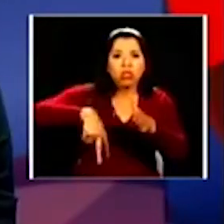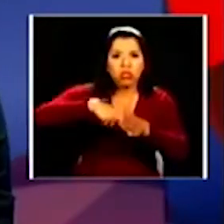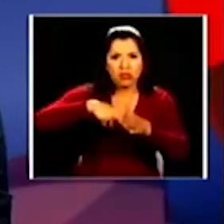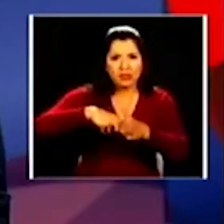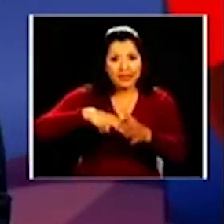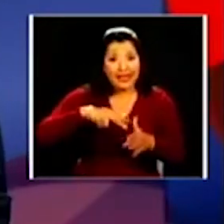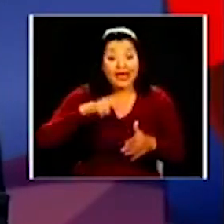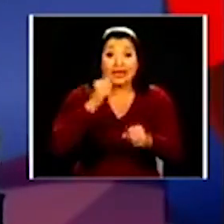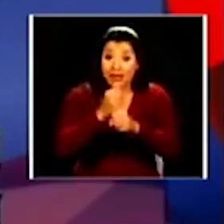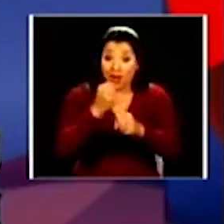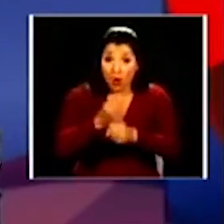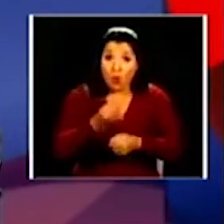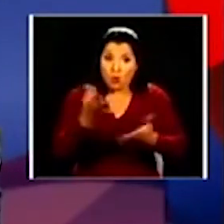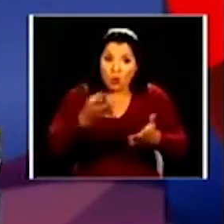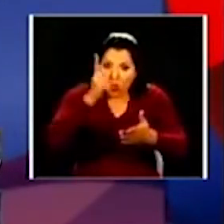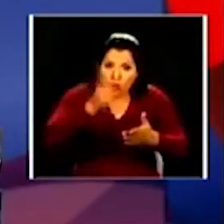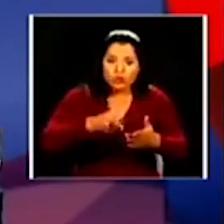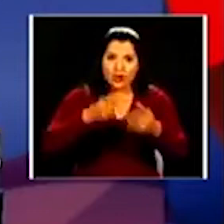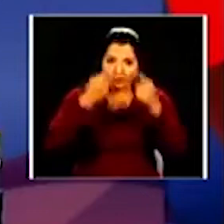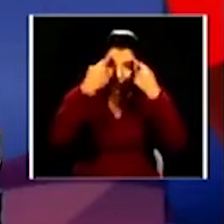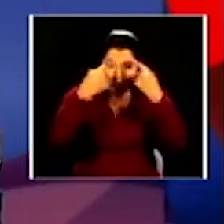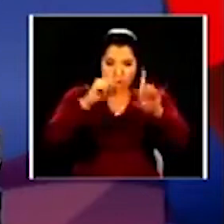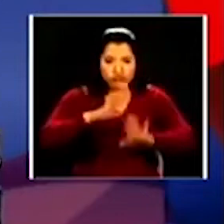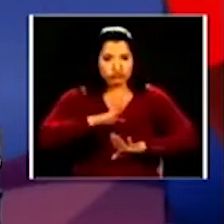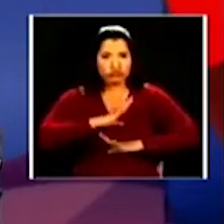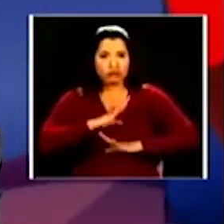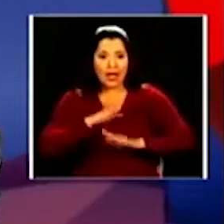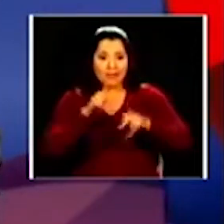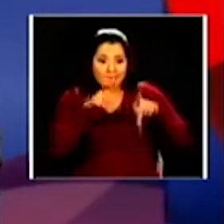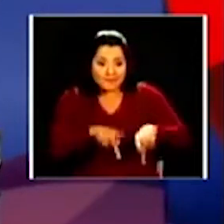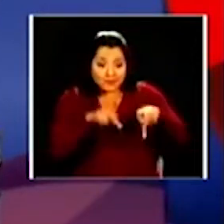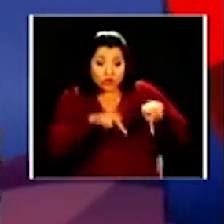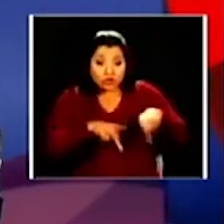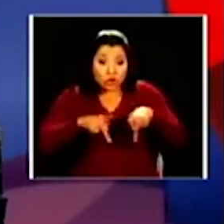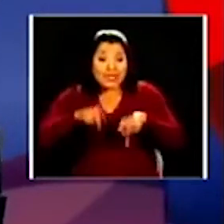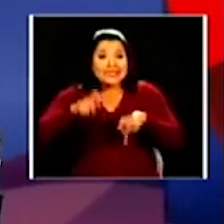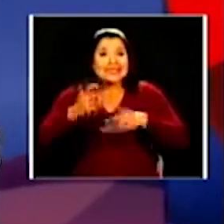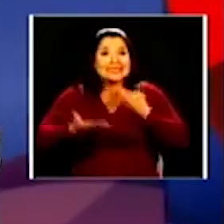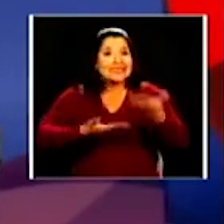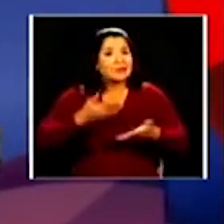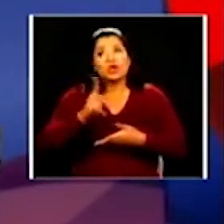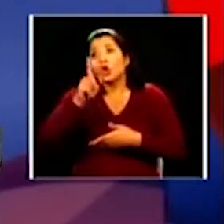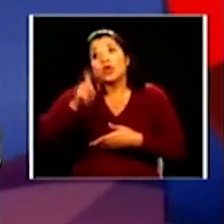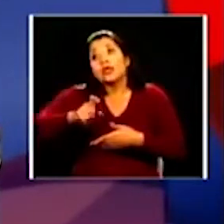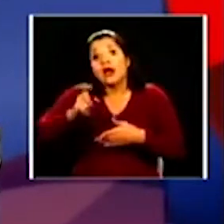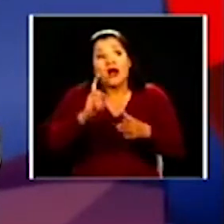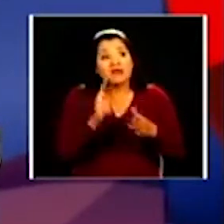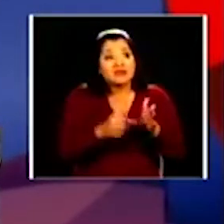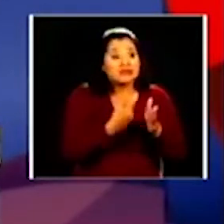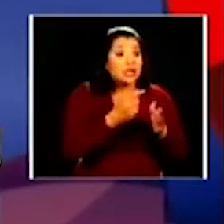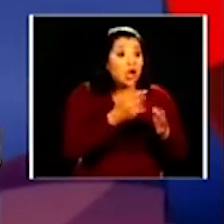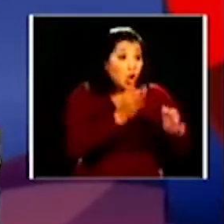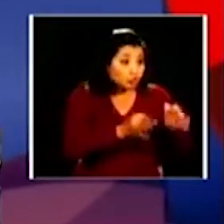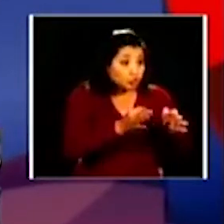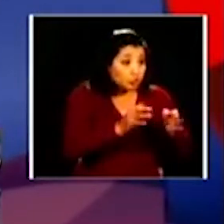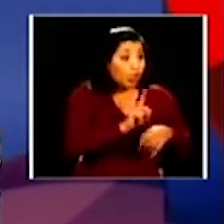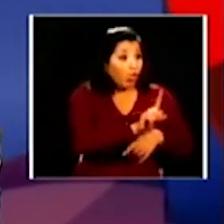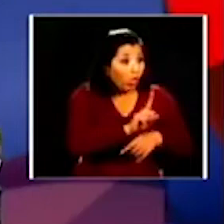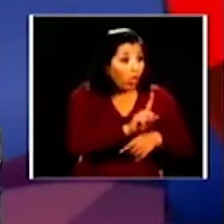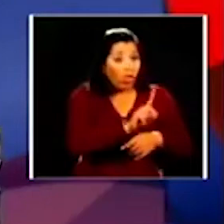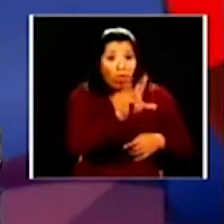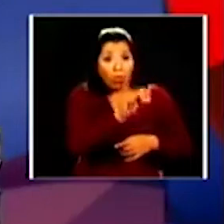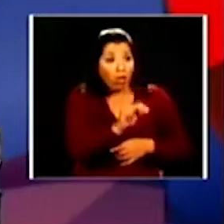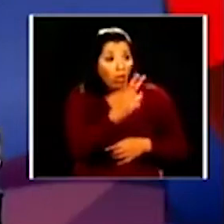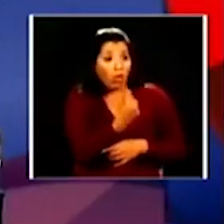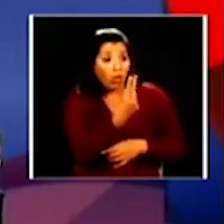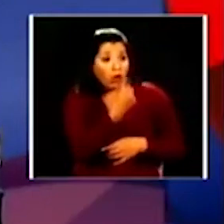a los niveles de los ciudadanos que requieren de esos servicios y que no tengan que recurrir a esto para poder avanzar. Eso tiene que acabar. Es lo que planteamos